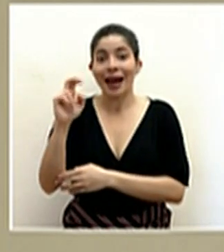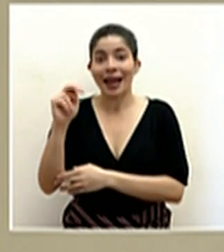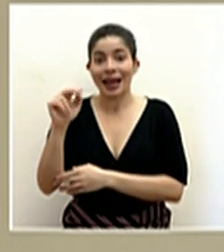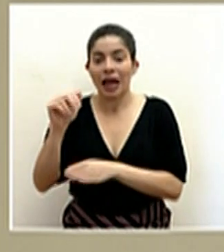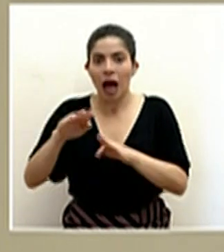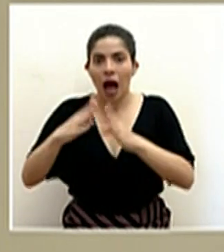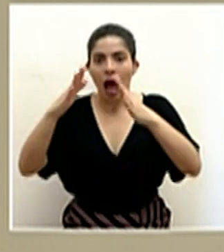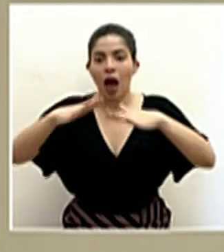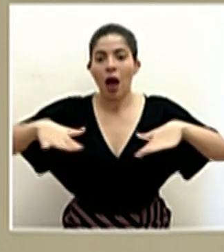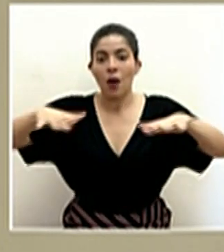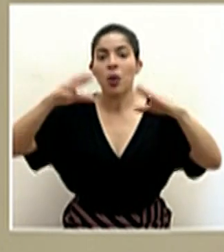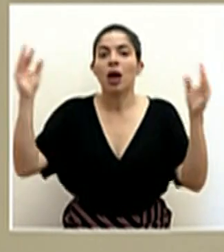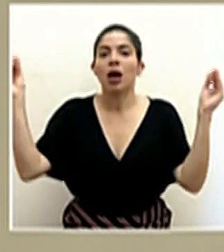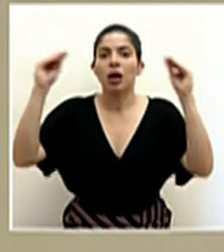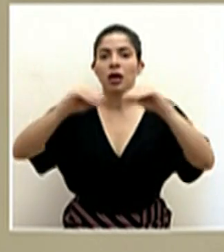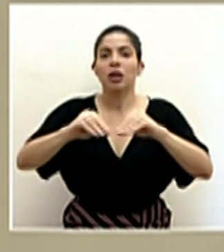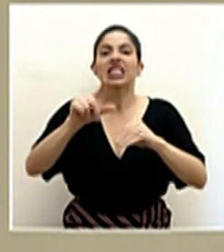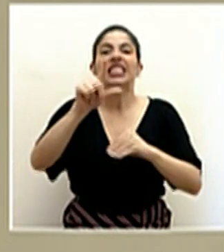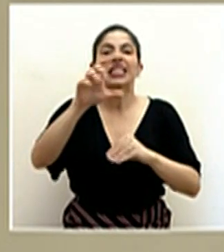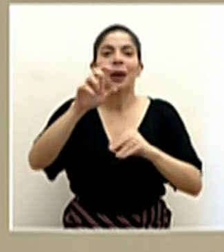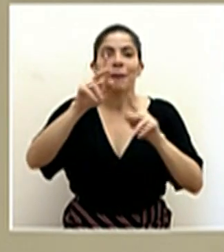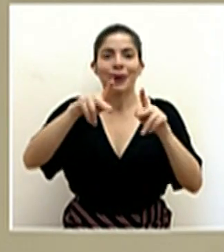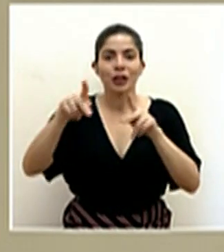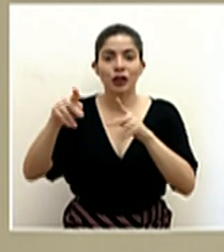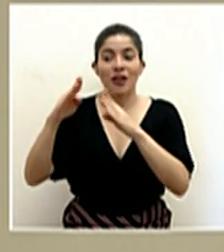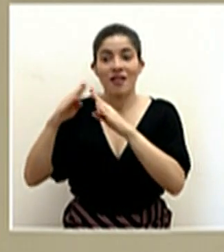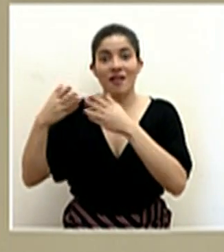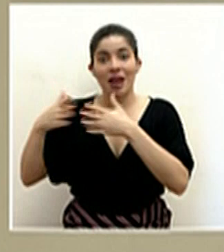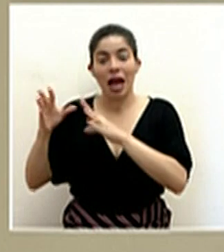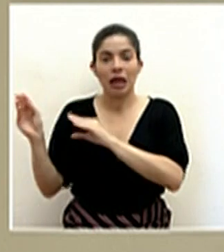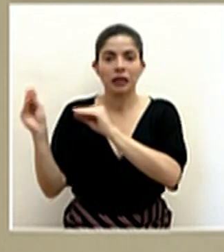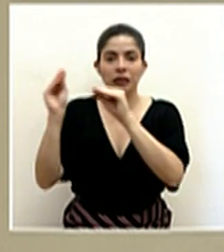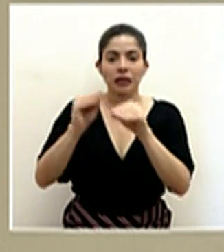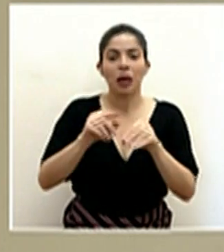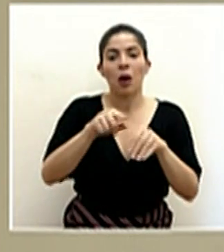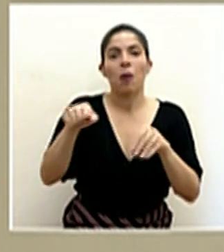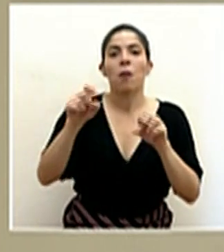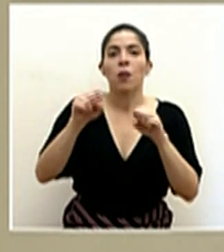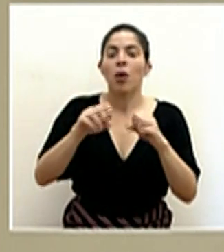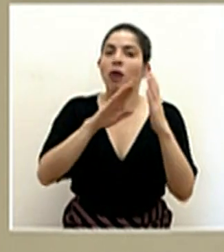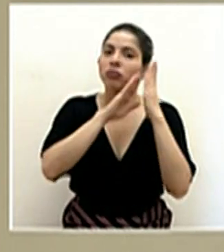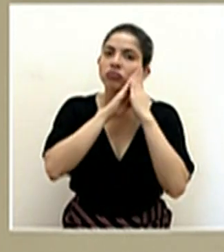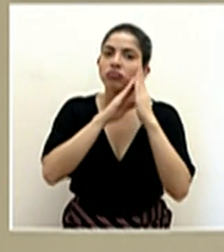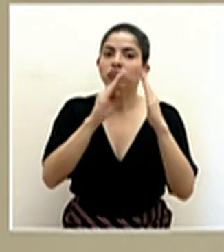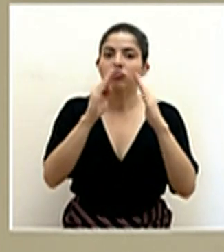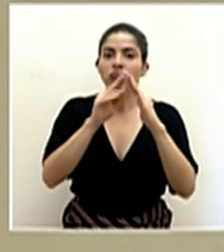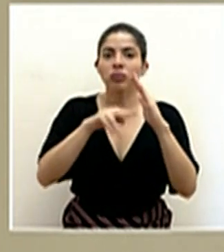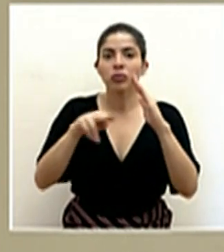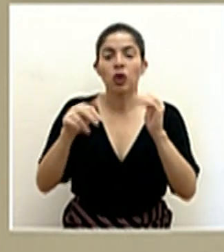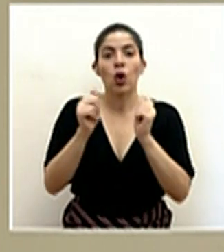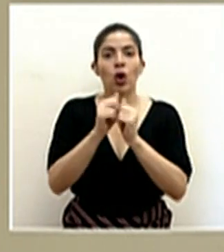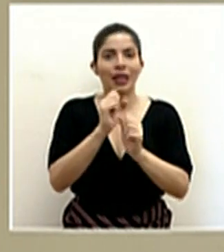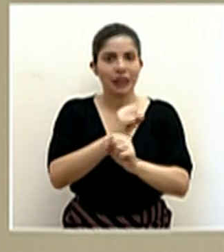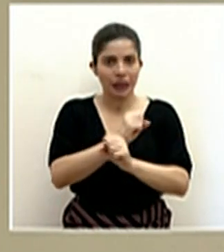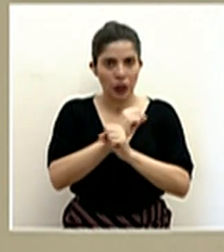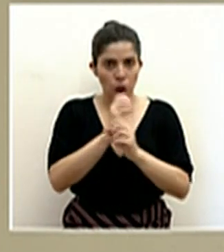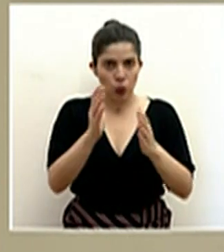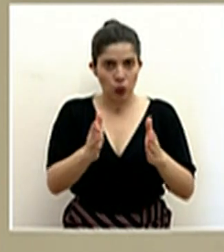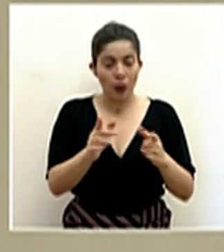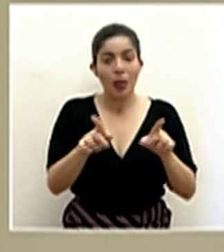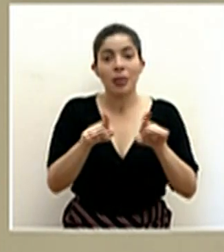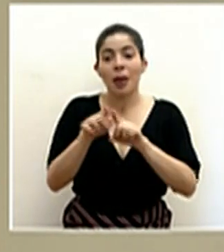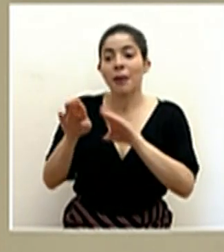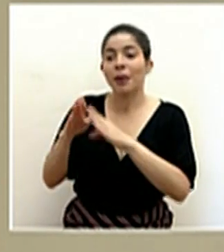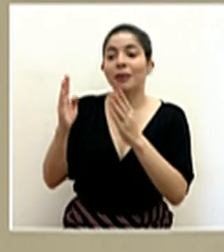además 100 personas más en condición de calle para que puedan tener un albergue seguro. Se habilitó además